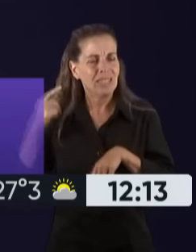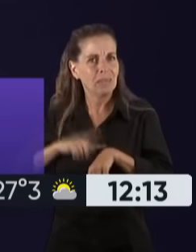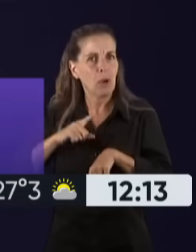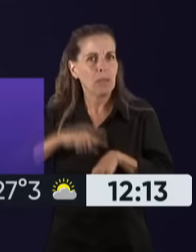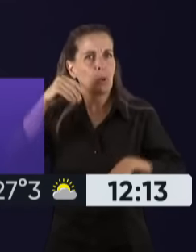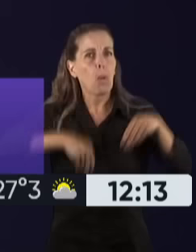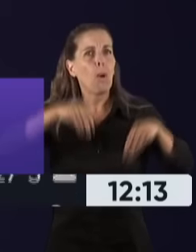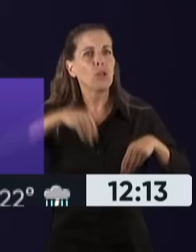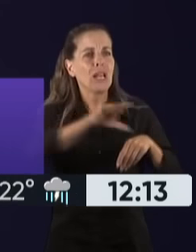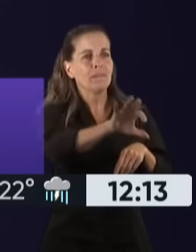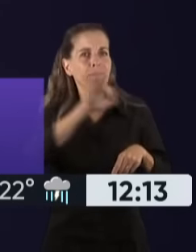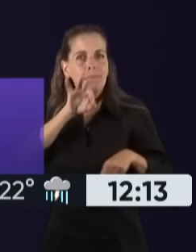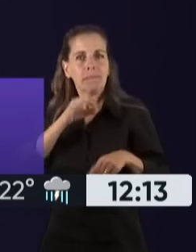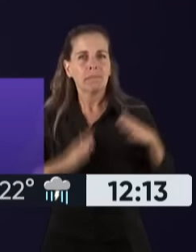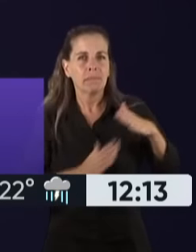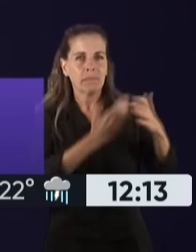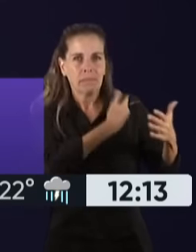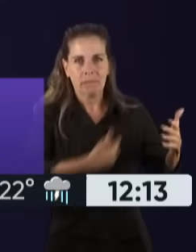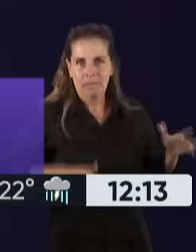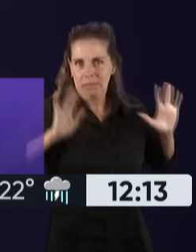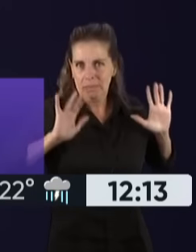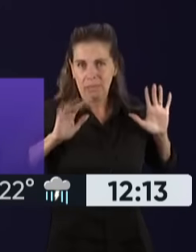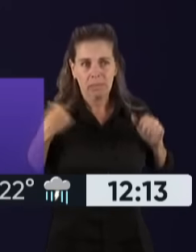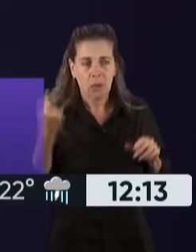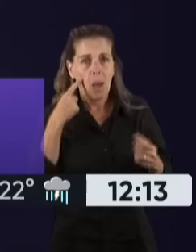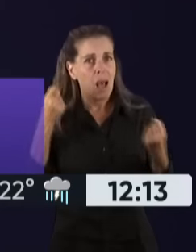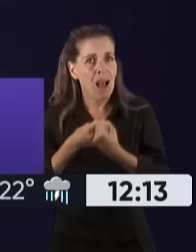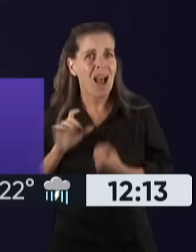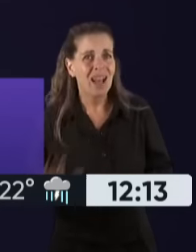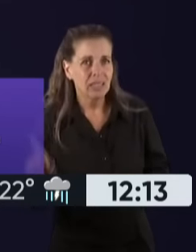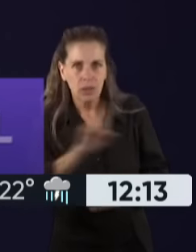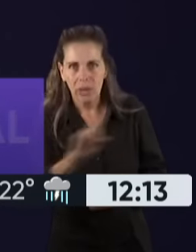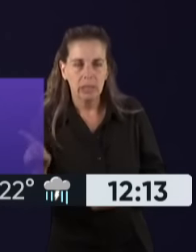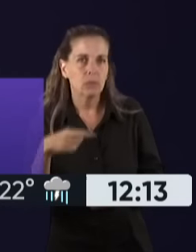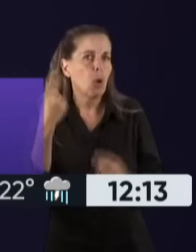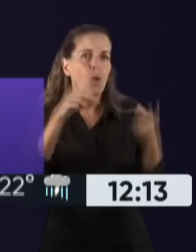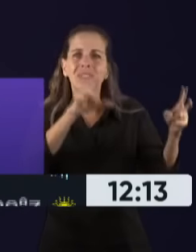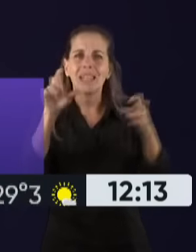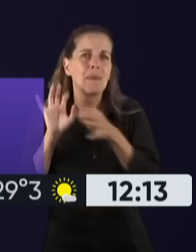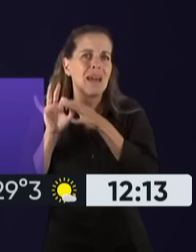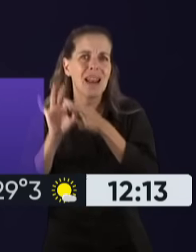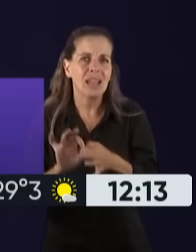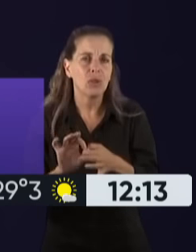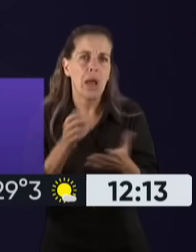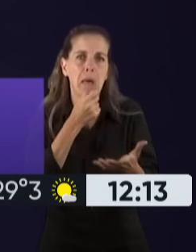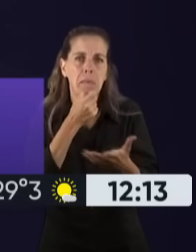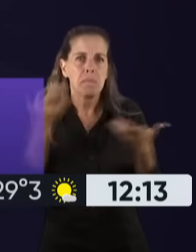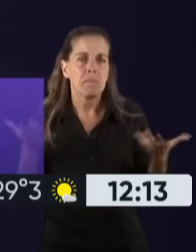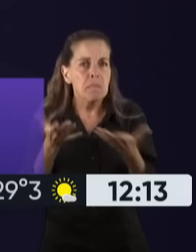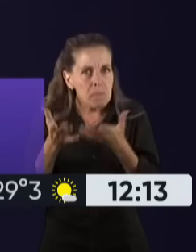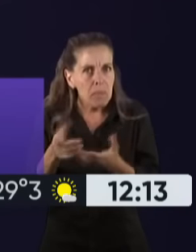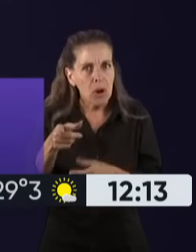claramente marca una diferencia con la política tradicional así que todo lo que tenga que ver eh con